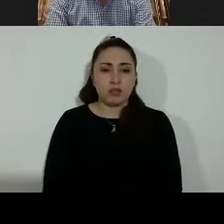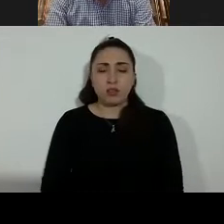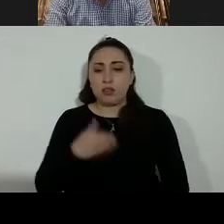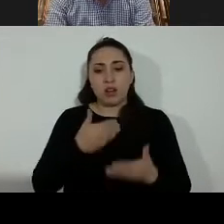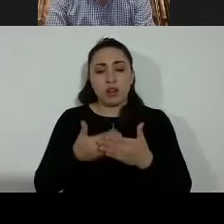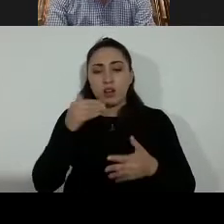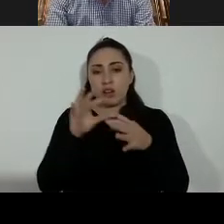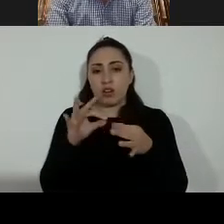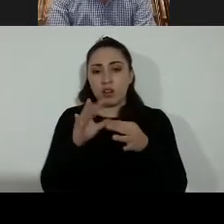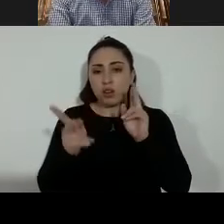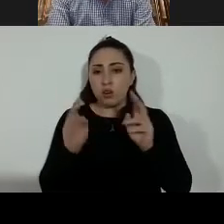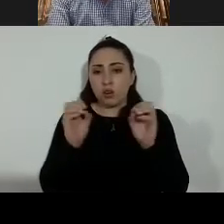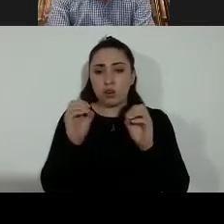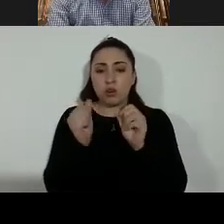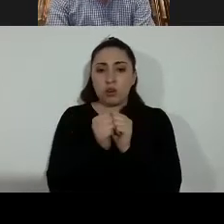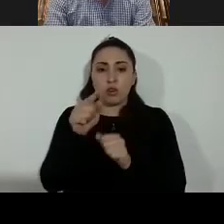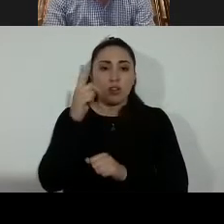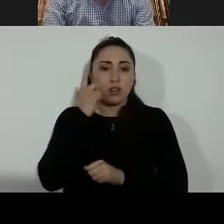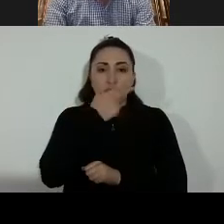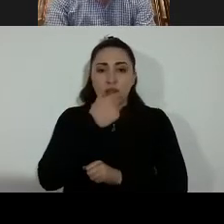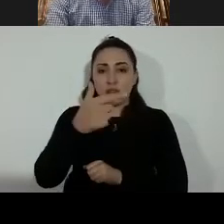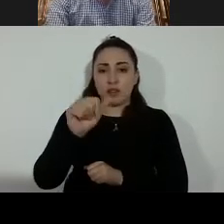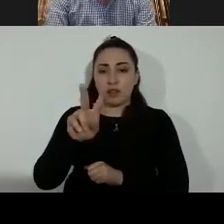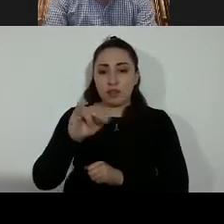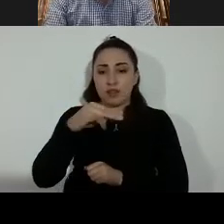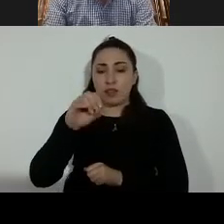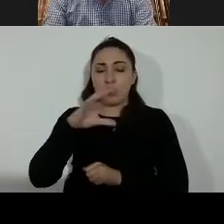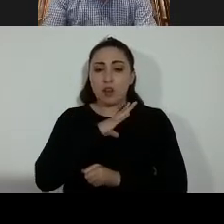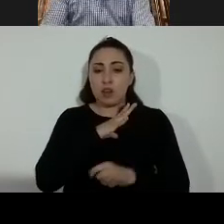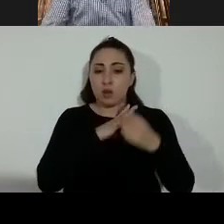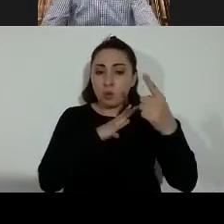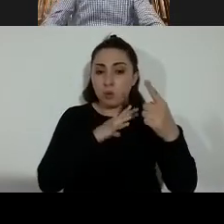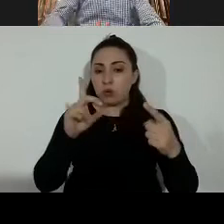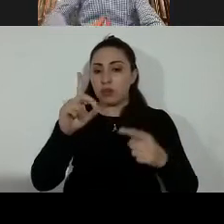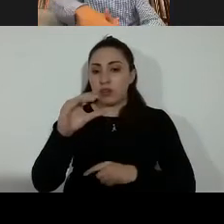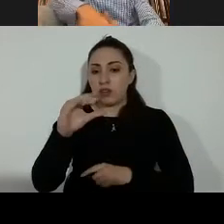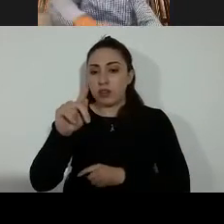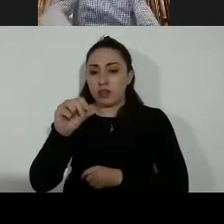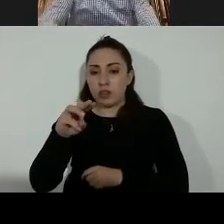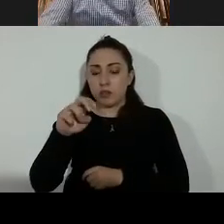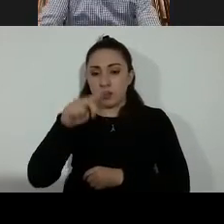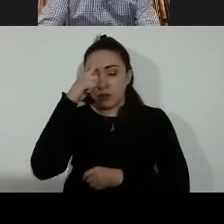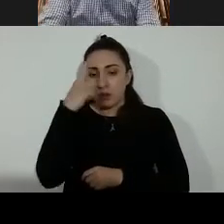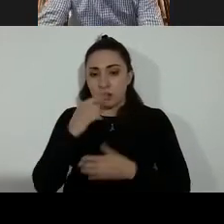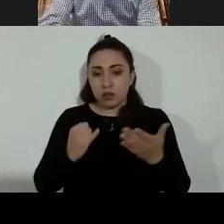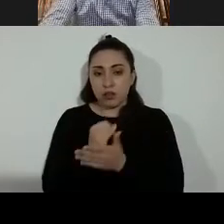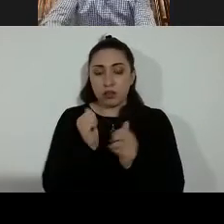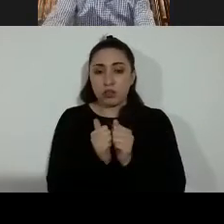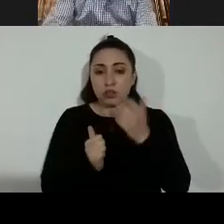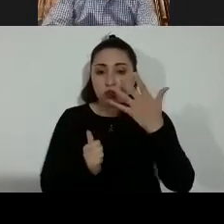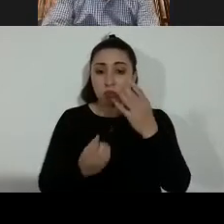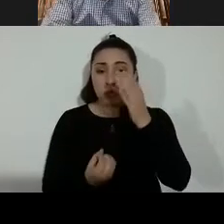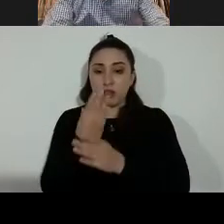diputado Gaviño, pero el dictamen, uno de los dictámenes que vamos a votar para la existencia de las 5 nuevas